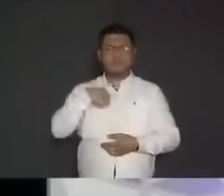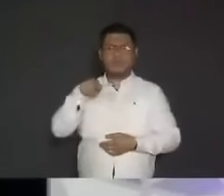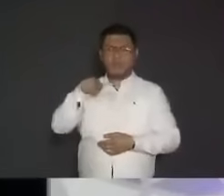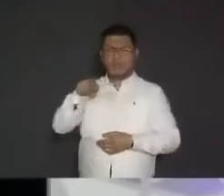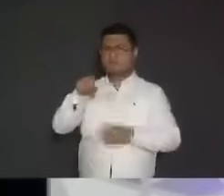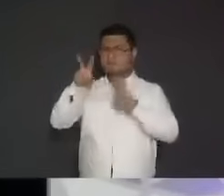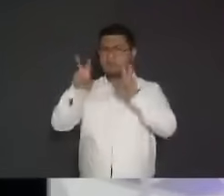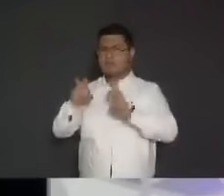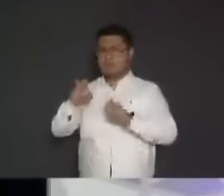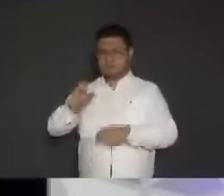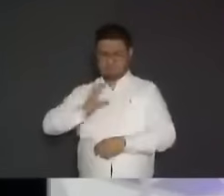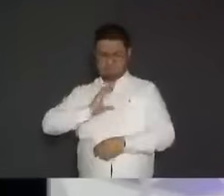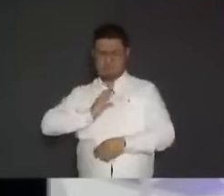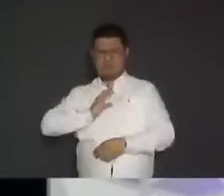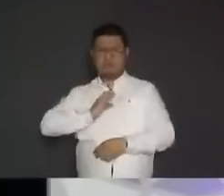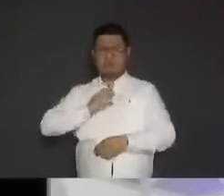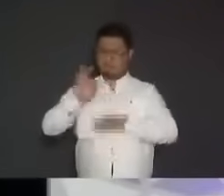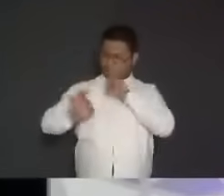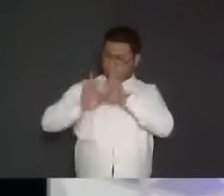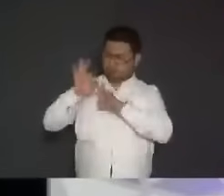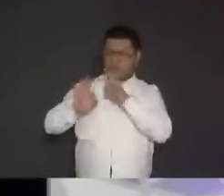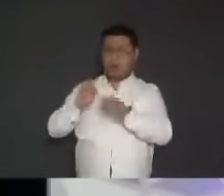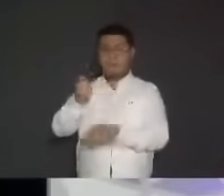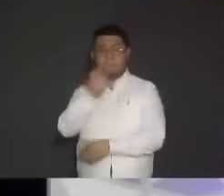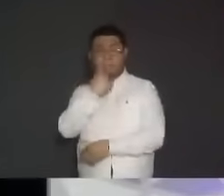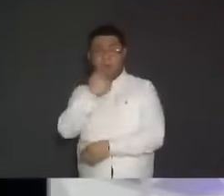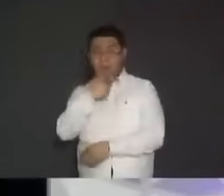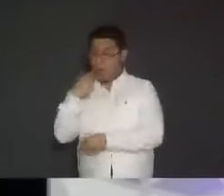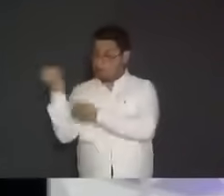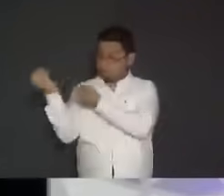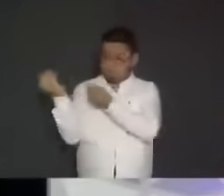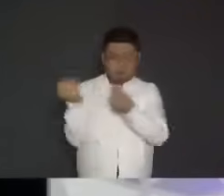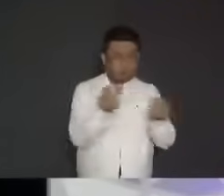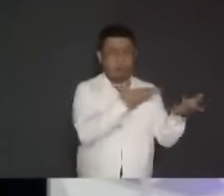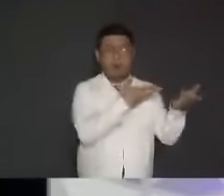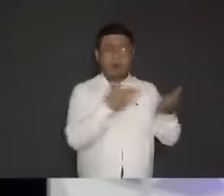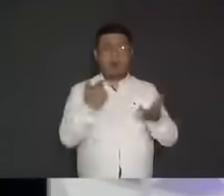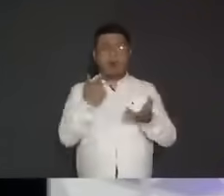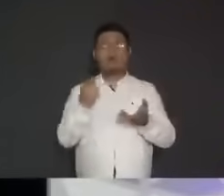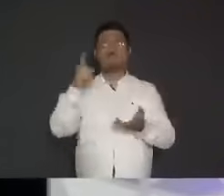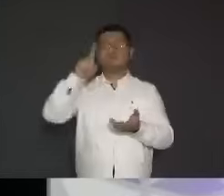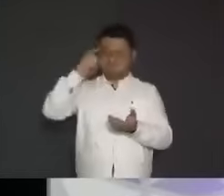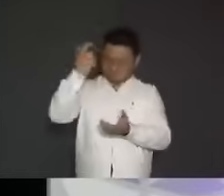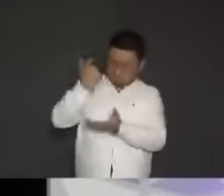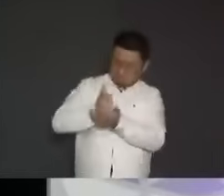cáncer, medicamentos, alimentación, traslados pagados por el gobierno,